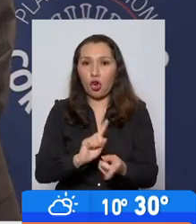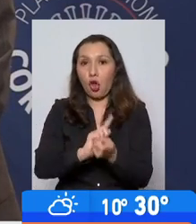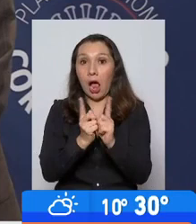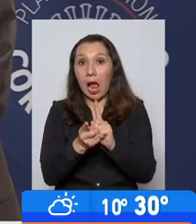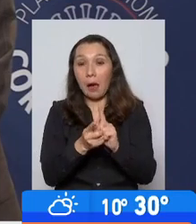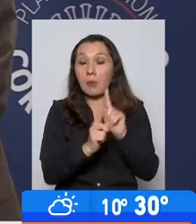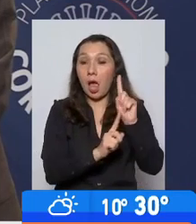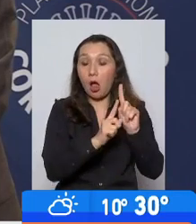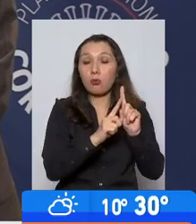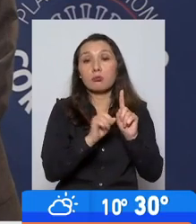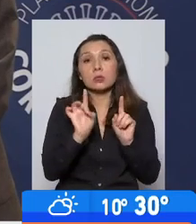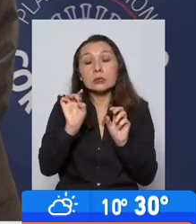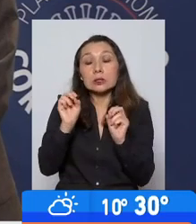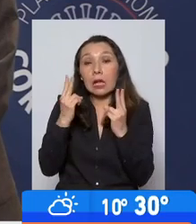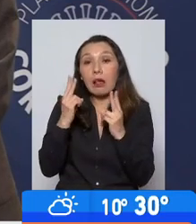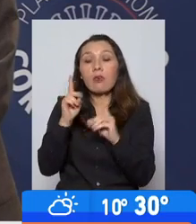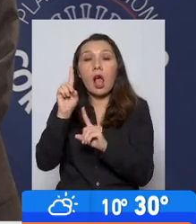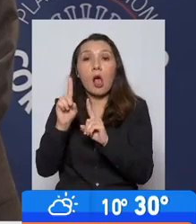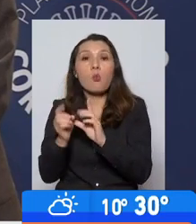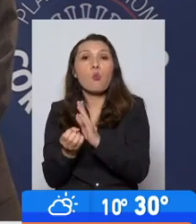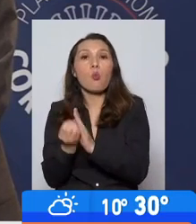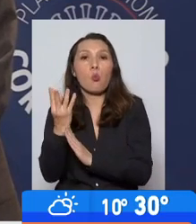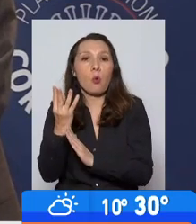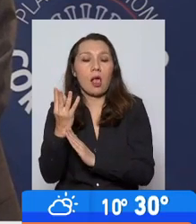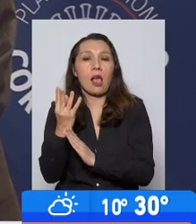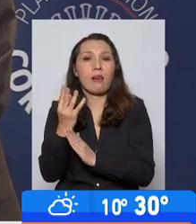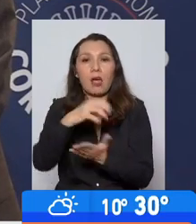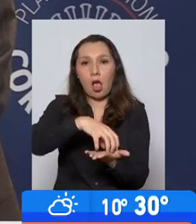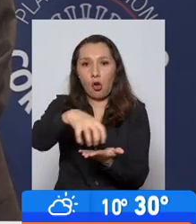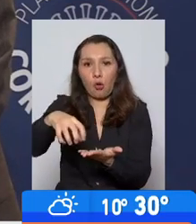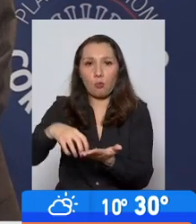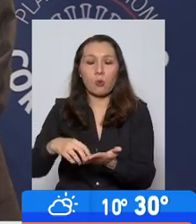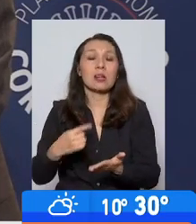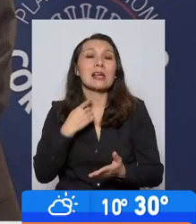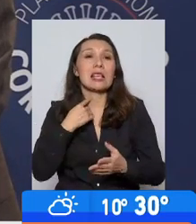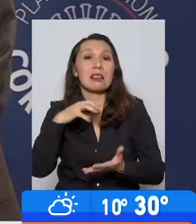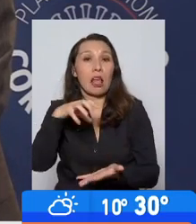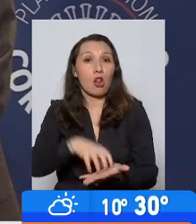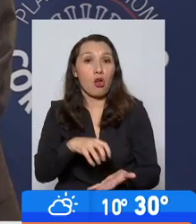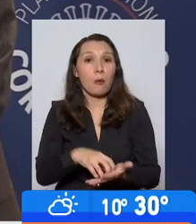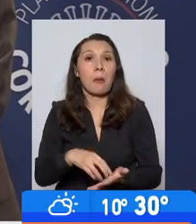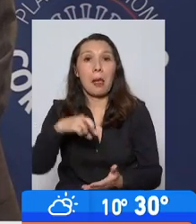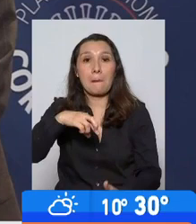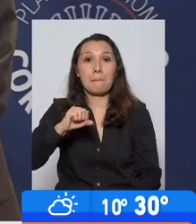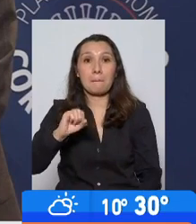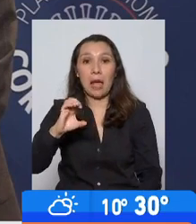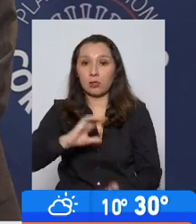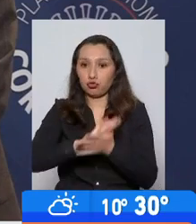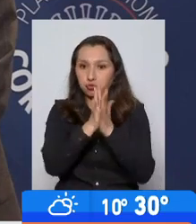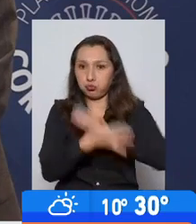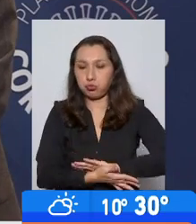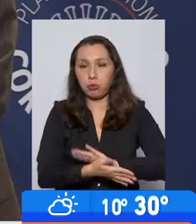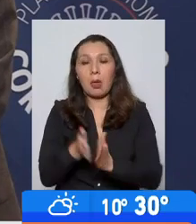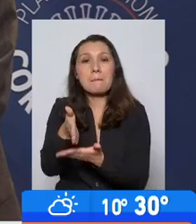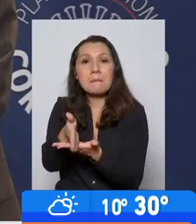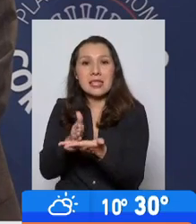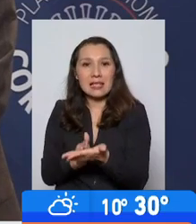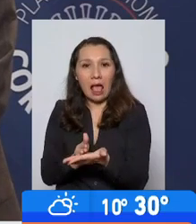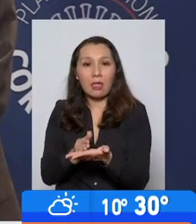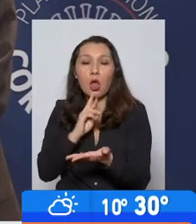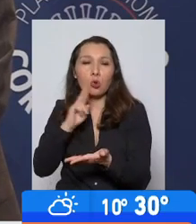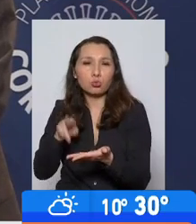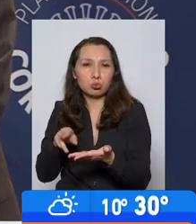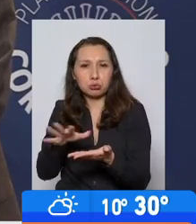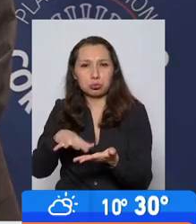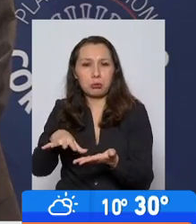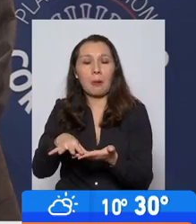cambian, salvo el ingreso de las comunas de Quinta Normal y Pedro Aguirre Cerda completo, de la mitad sur, es